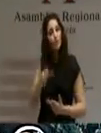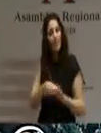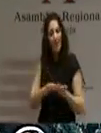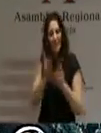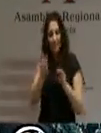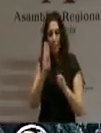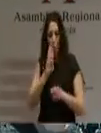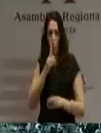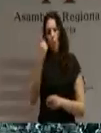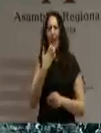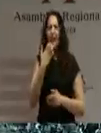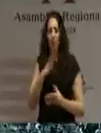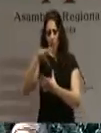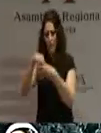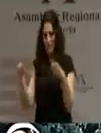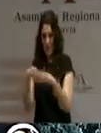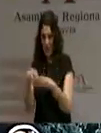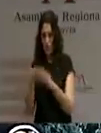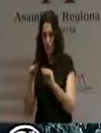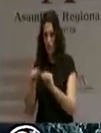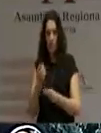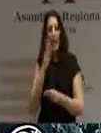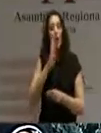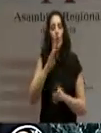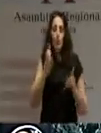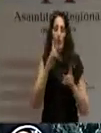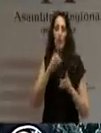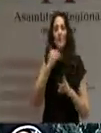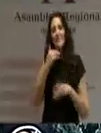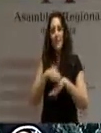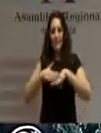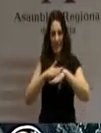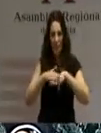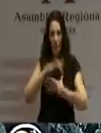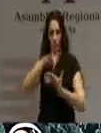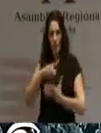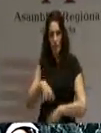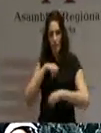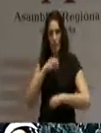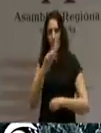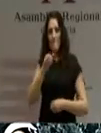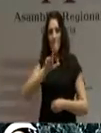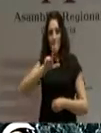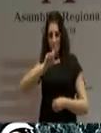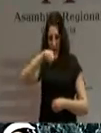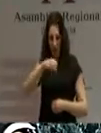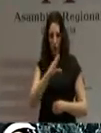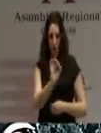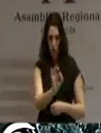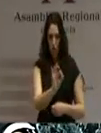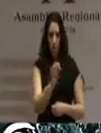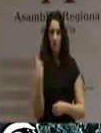partido. No de corrupción, sino de una persona que ha sido ministro, el ministro Blanco, que ha estado